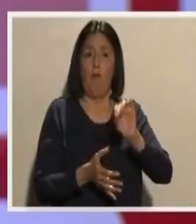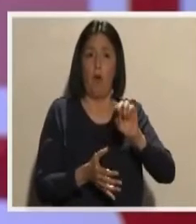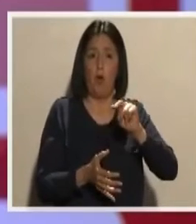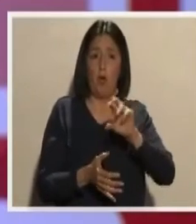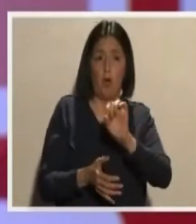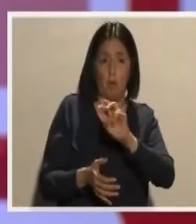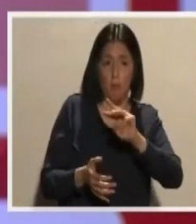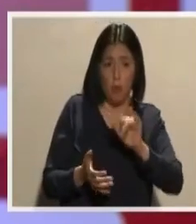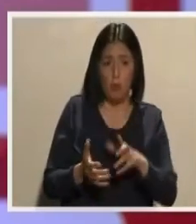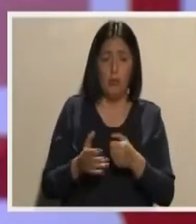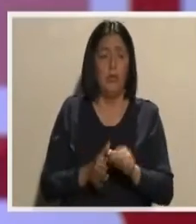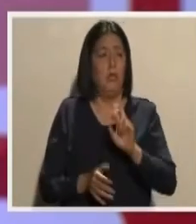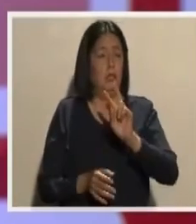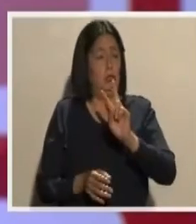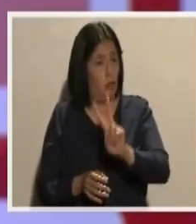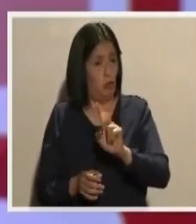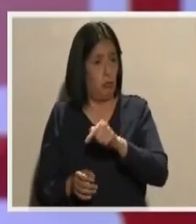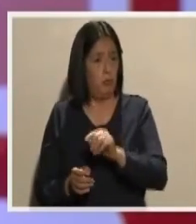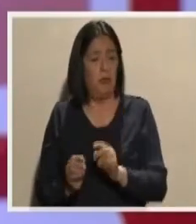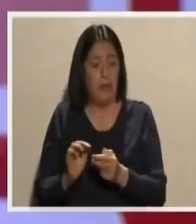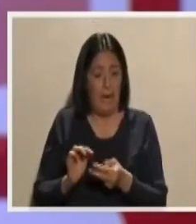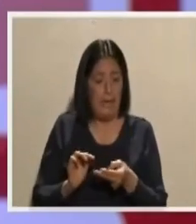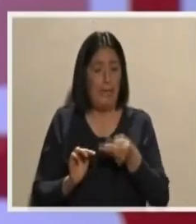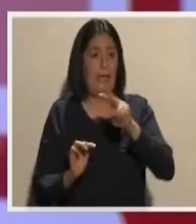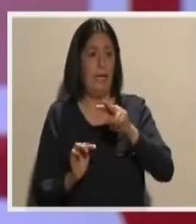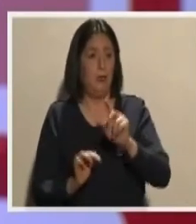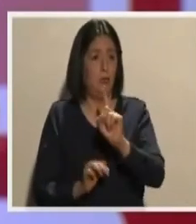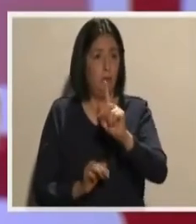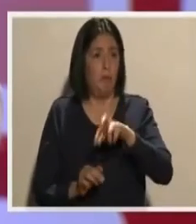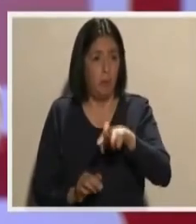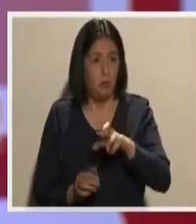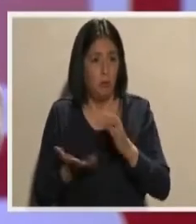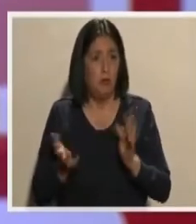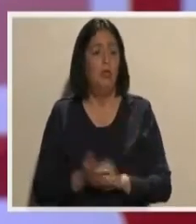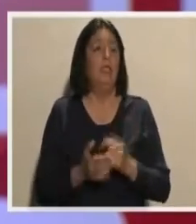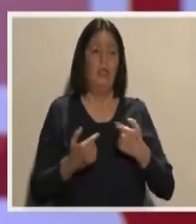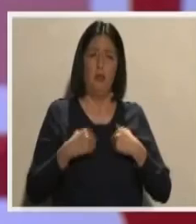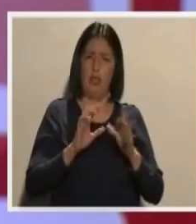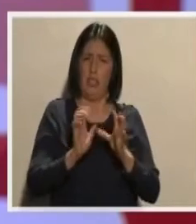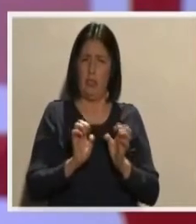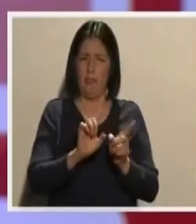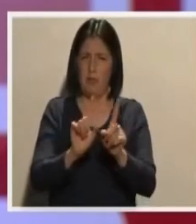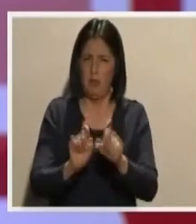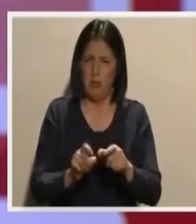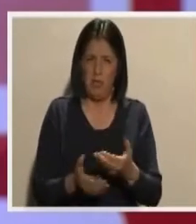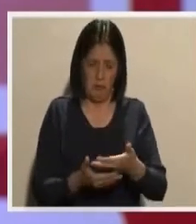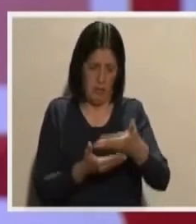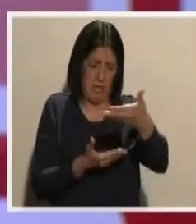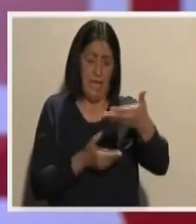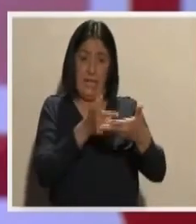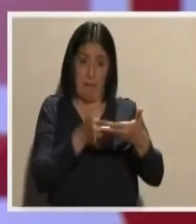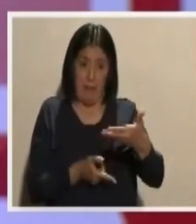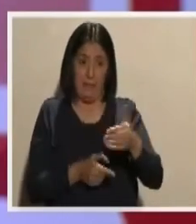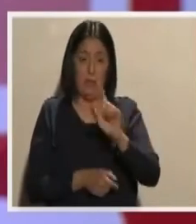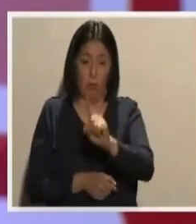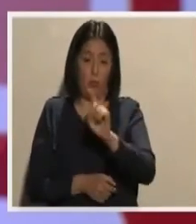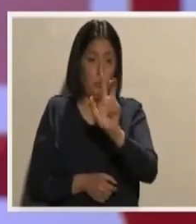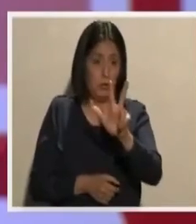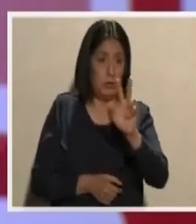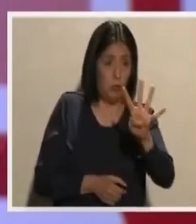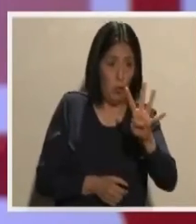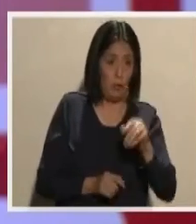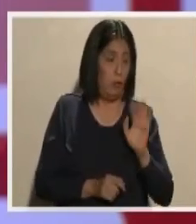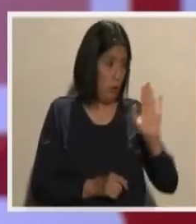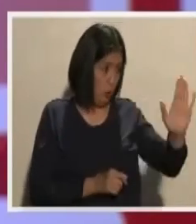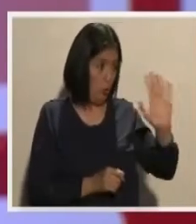IGB, agregarle 1 punto adicional. Pero yo quisiera preguntarle por qué en la página 134 de su plan de